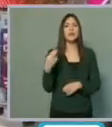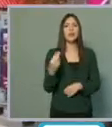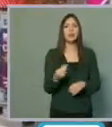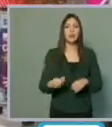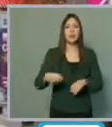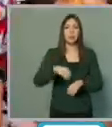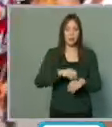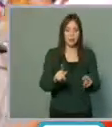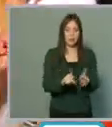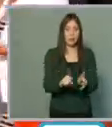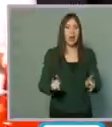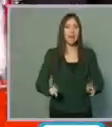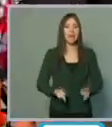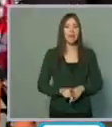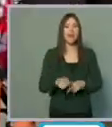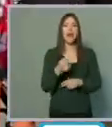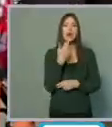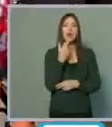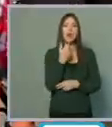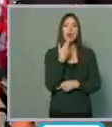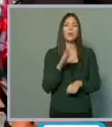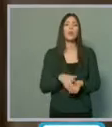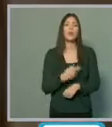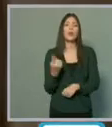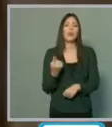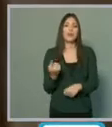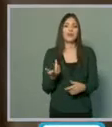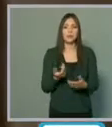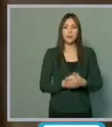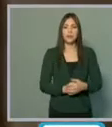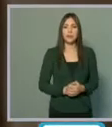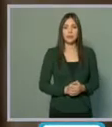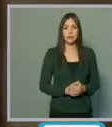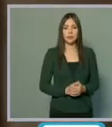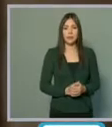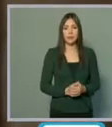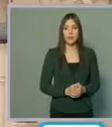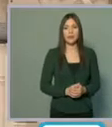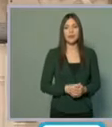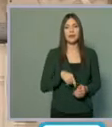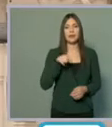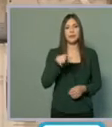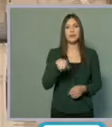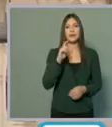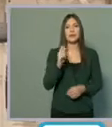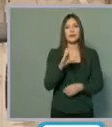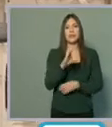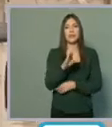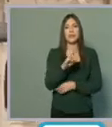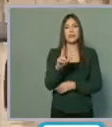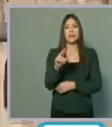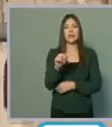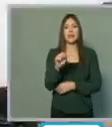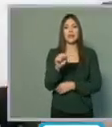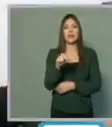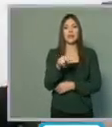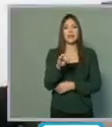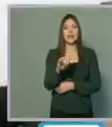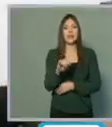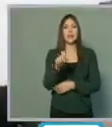la Plaza Roja, vamos a decir, adjetivo krasny. Okay. Krasny, Plaza